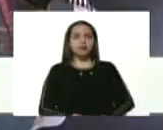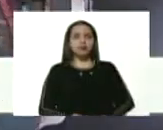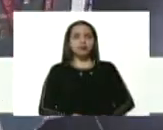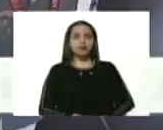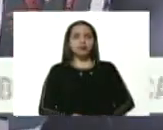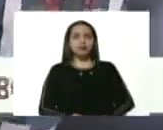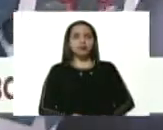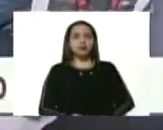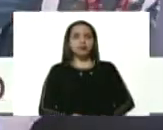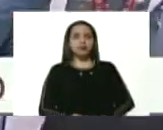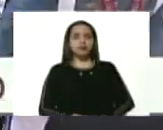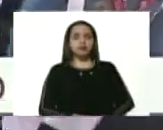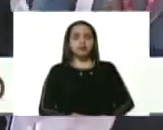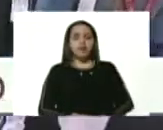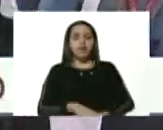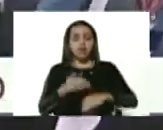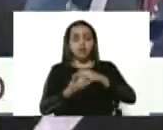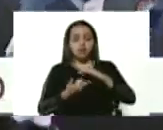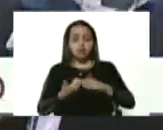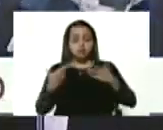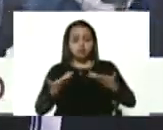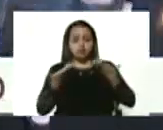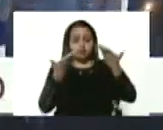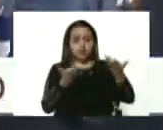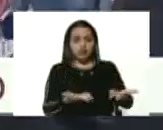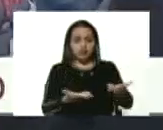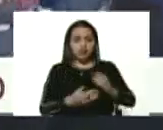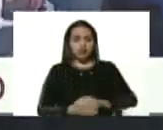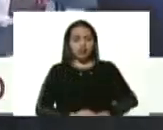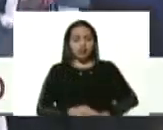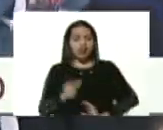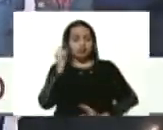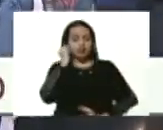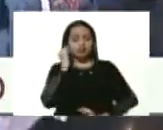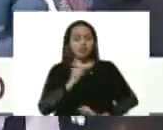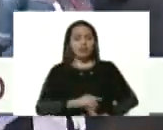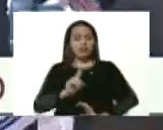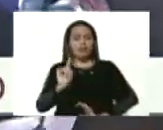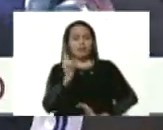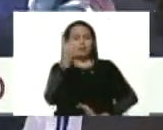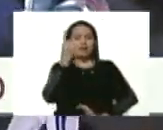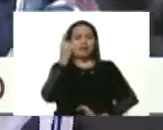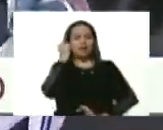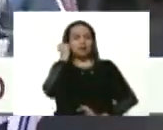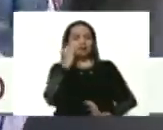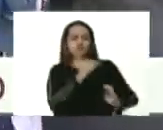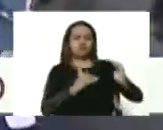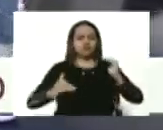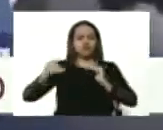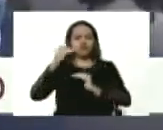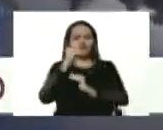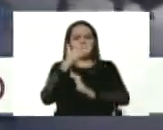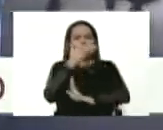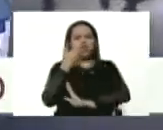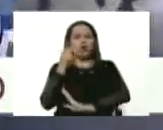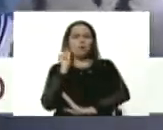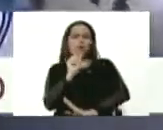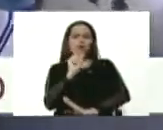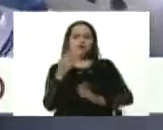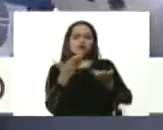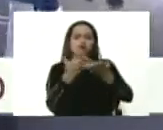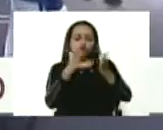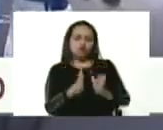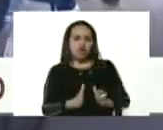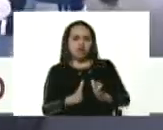El presente institucional lo entrega la primera alférez mayor femenina en toda la historia de la Academia Militar. Son los